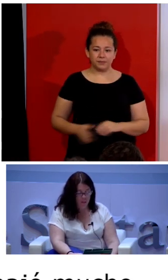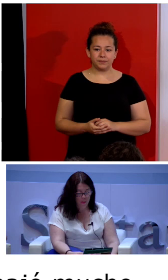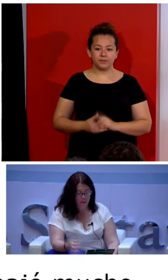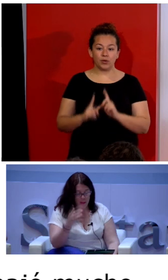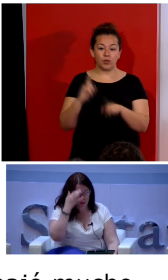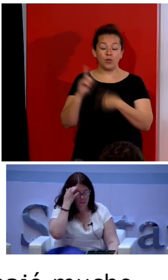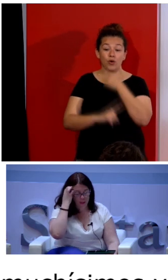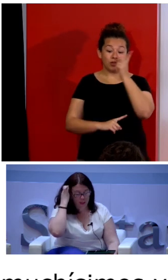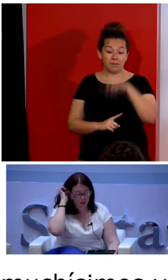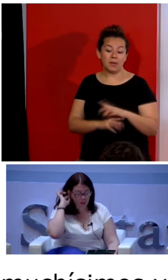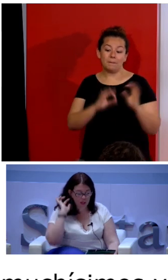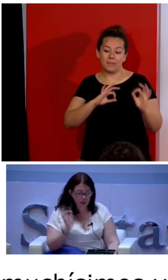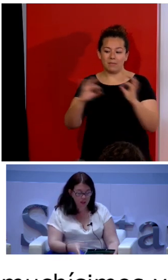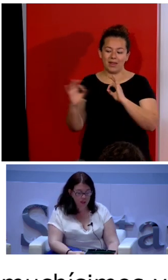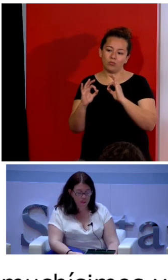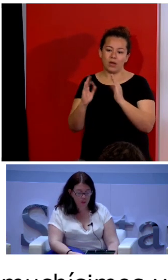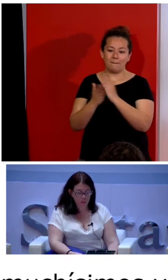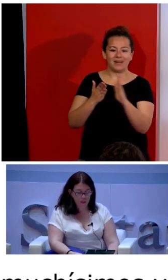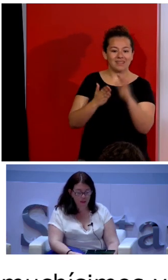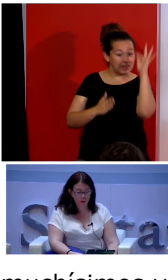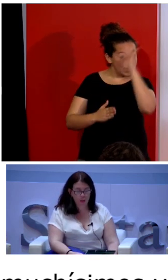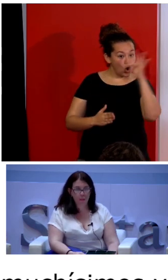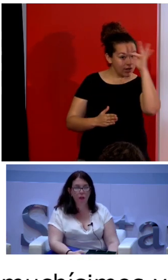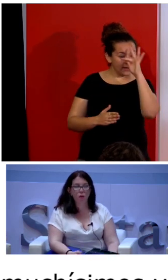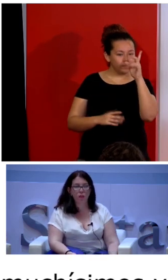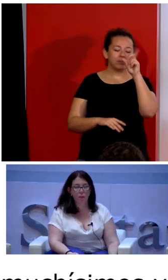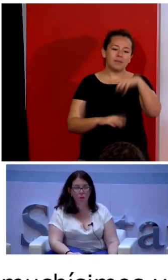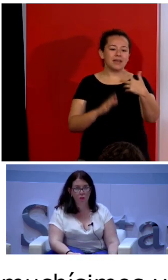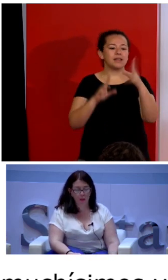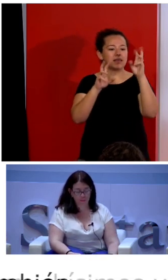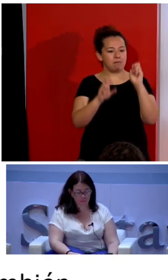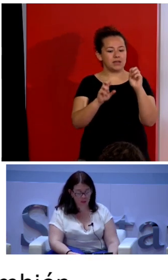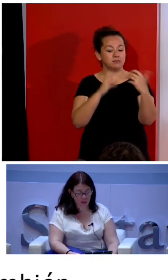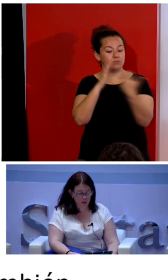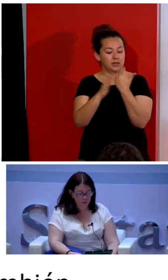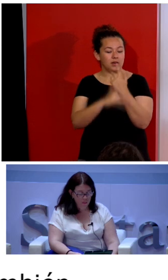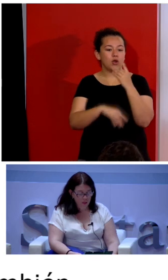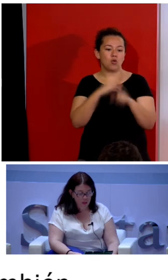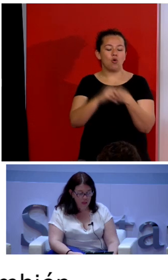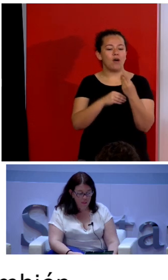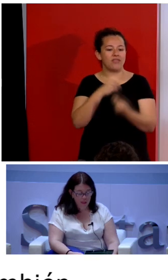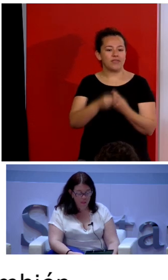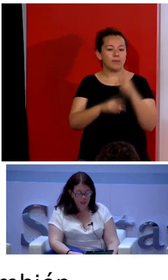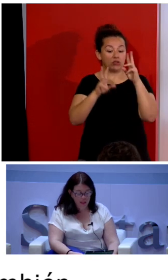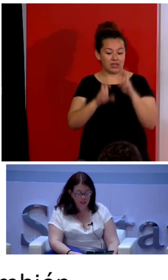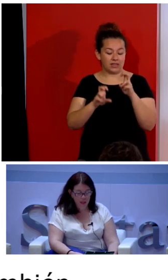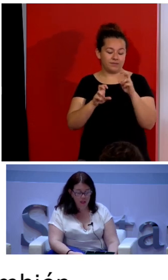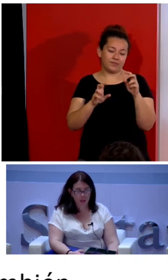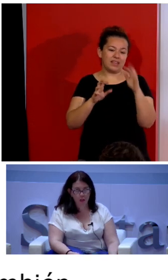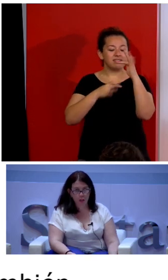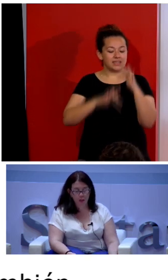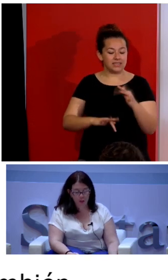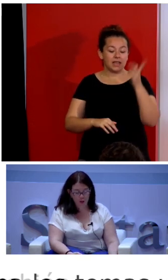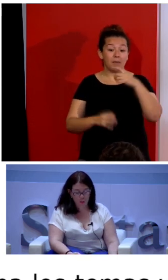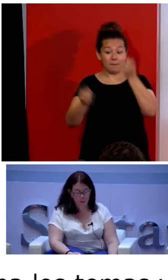Luego también preparamos la parte teórica, también nos explicaba los temas y luego hacíamos los test. La parte práctica,